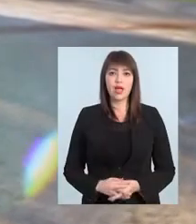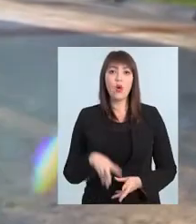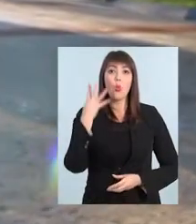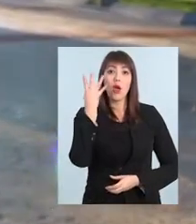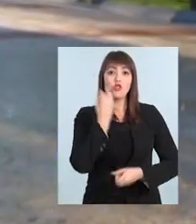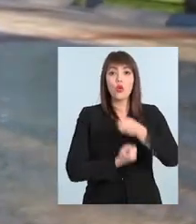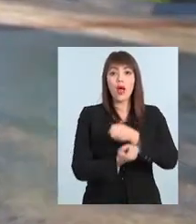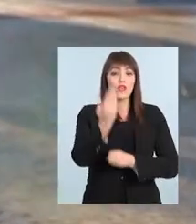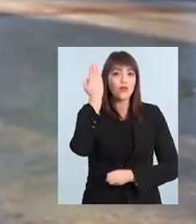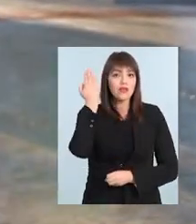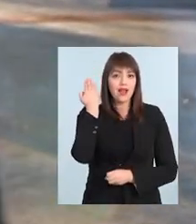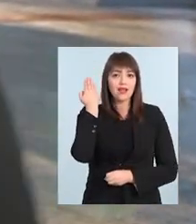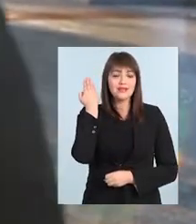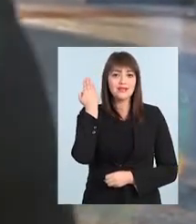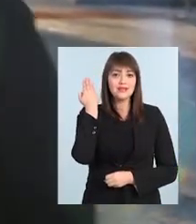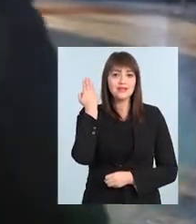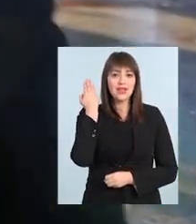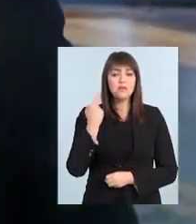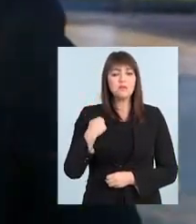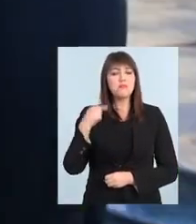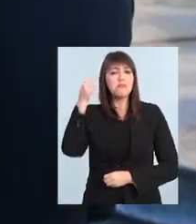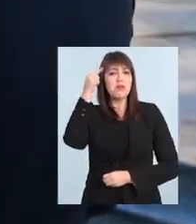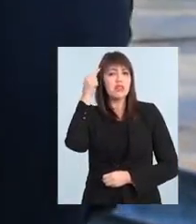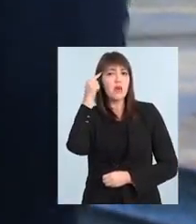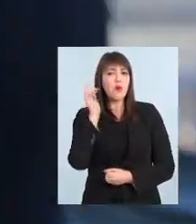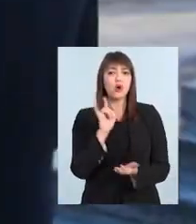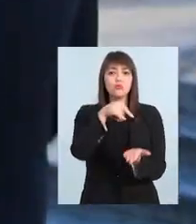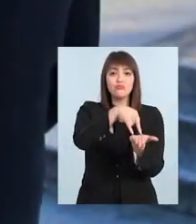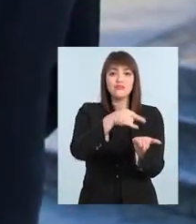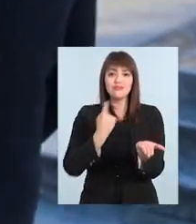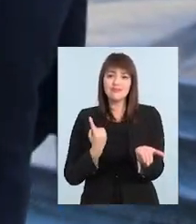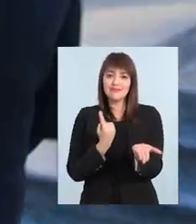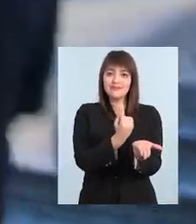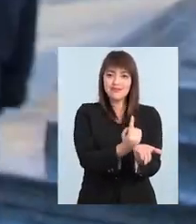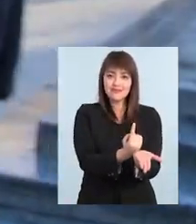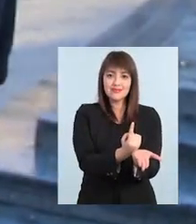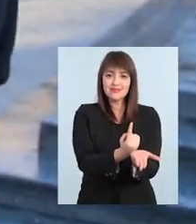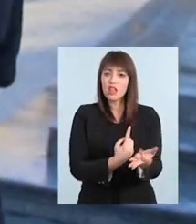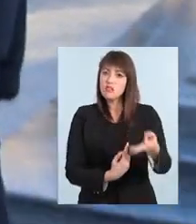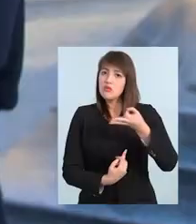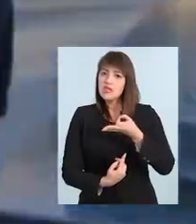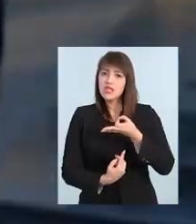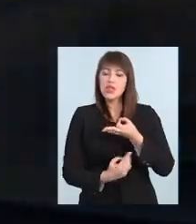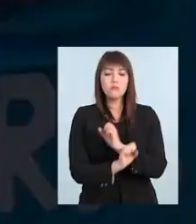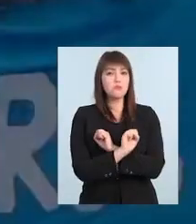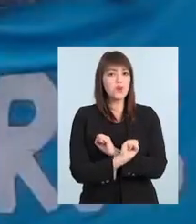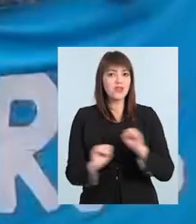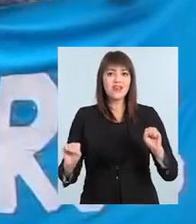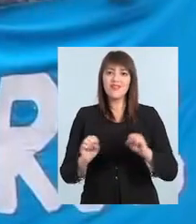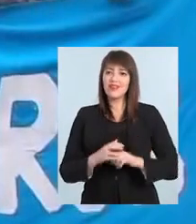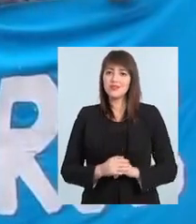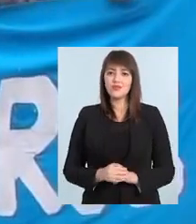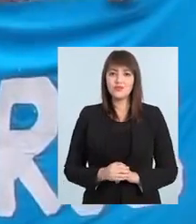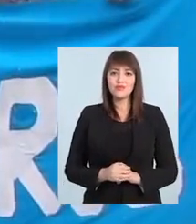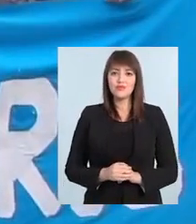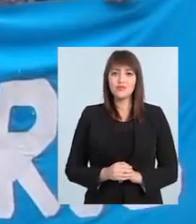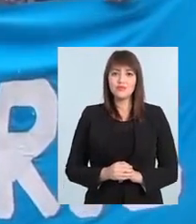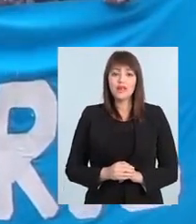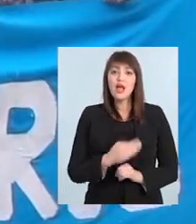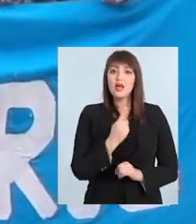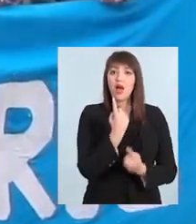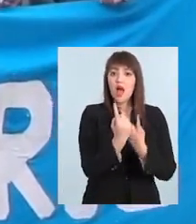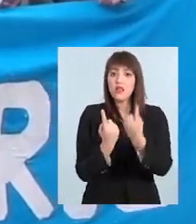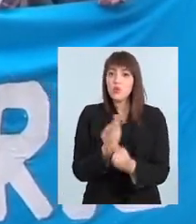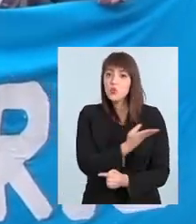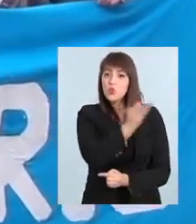Hace 4 años, cuando dijimos que íbamos a pelear un lugar en el Parlamento, nos dijeron que era imposible. A cada uno de ustedes